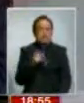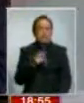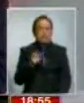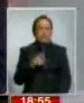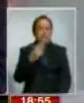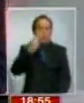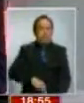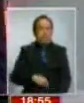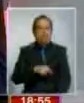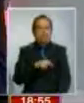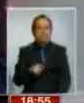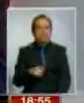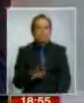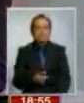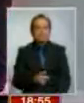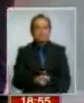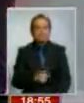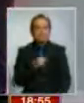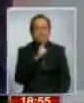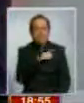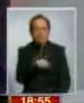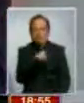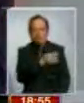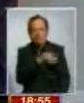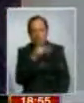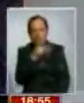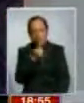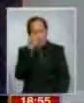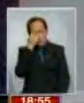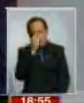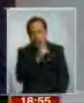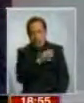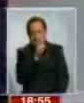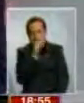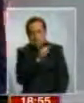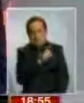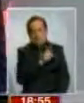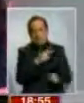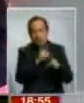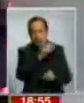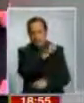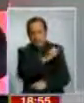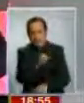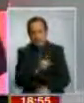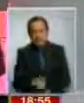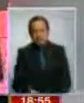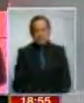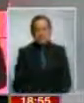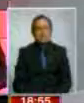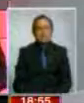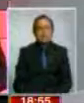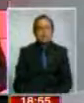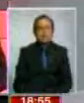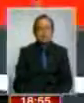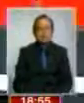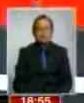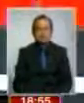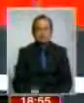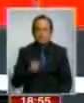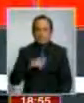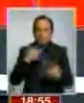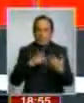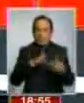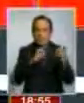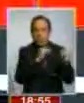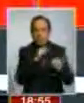partido. Mira, eso es una tontera, perdón, no lo estás diciendo tú, estás citando a terceros. Sí, estoy citando a terceros, que en este caso, bueno, conversaba el otro